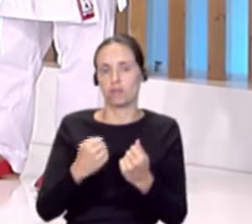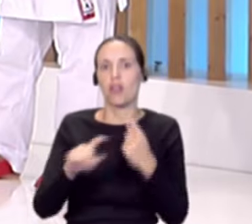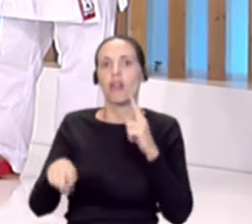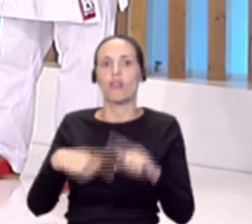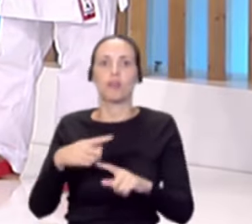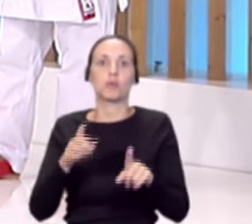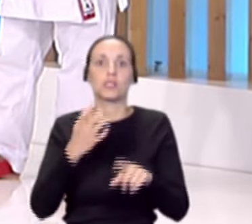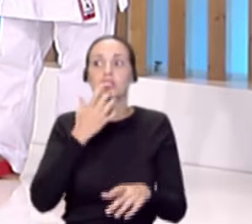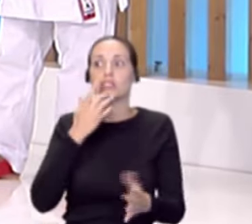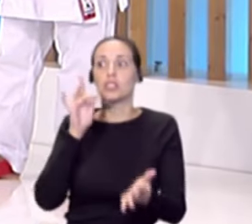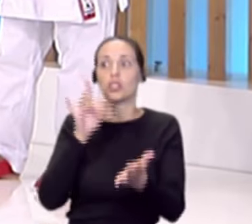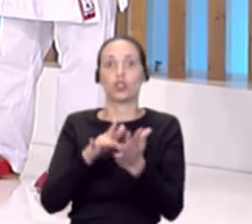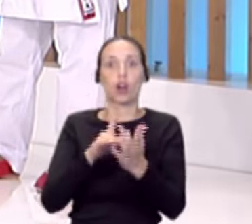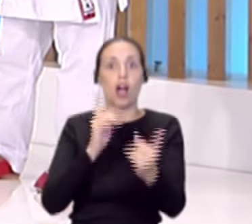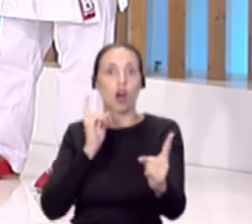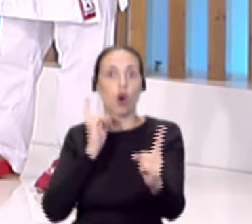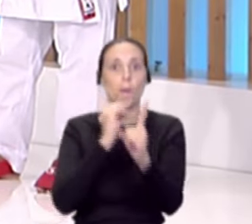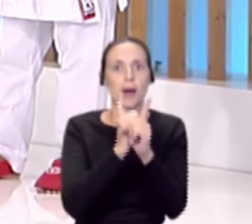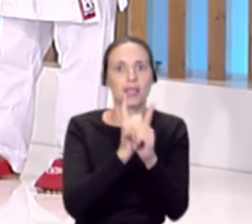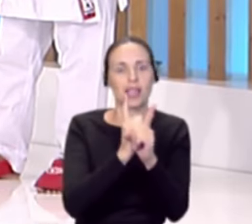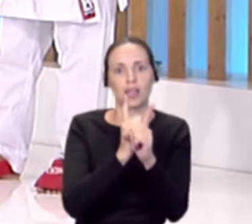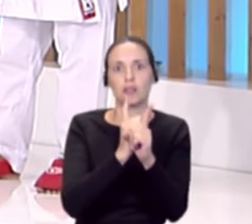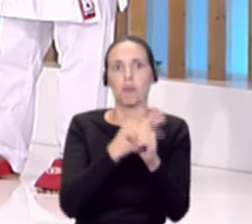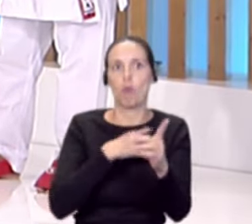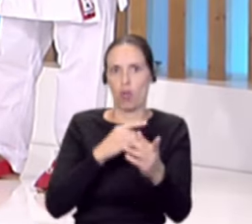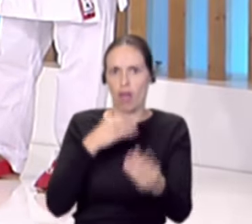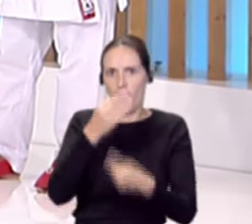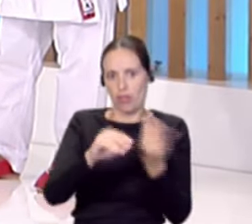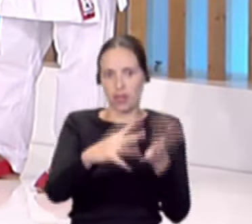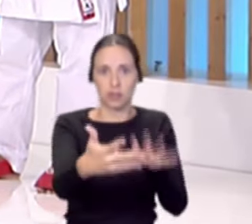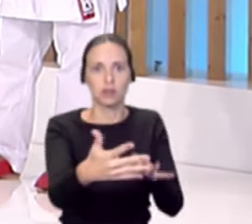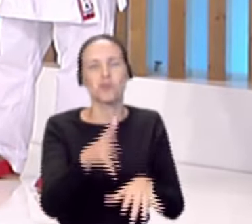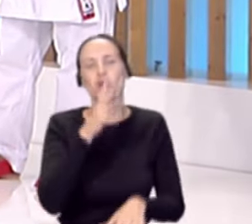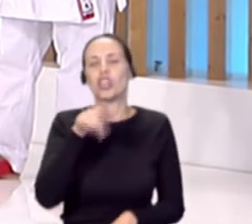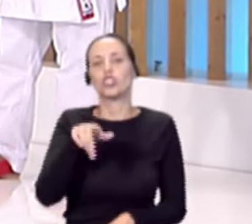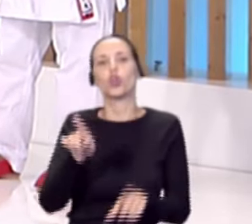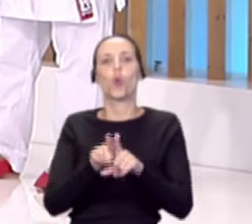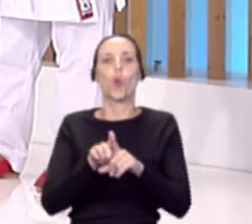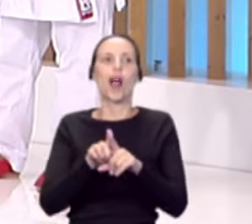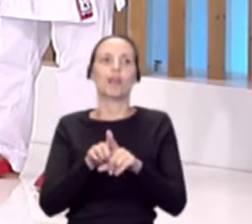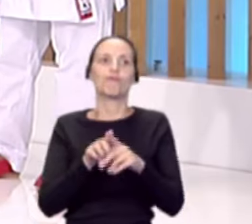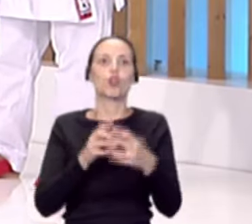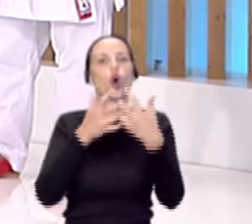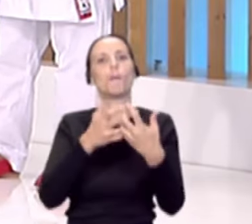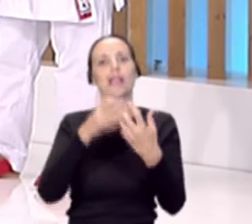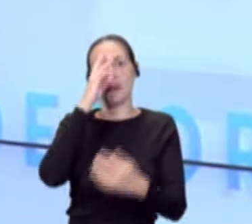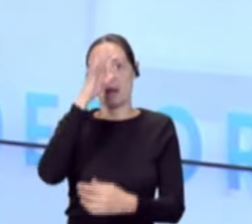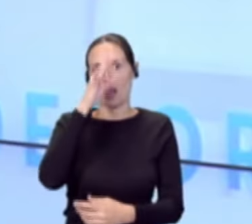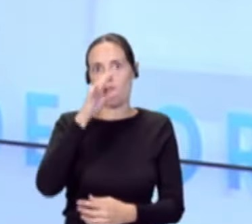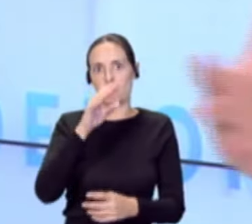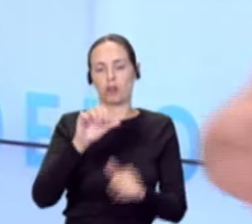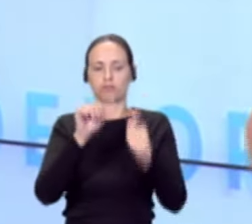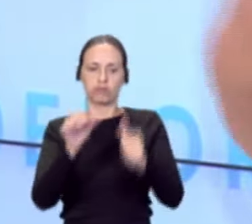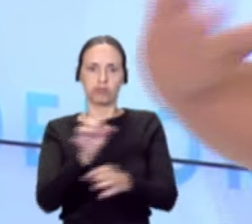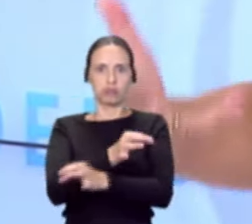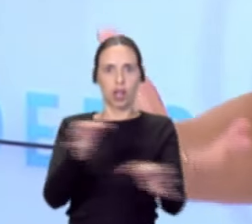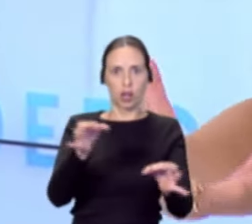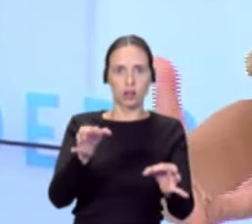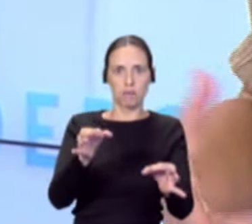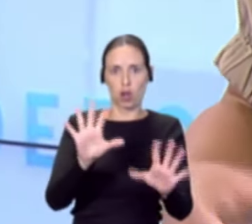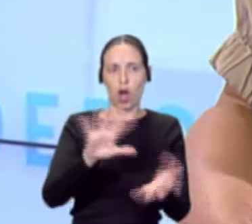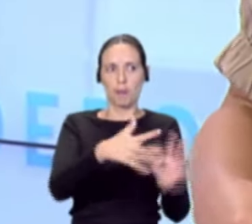combate, es un combate imaginario, como se diría, como se define, uh-huh. pero todo esto luego es aplicable. Qué importante es la actitud,